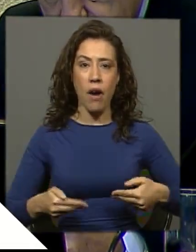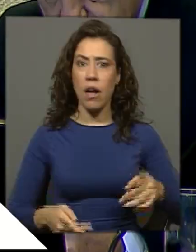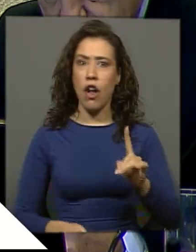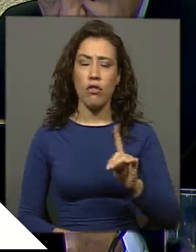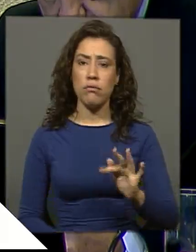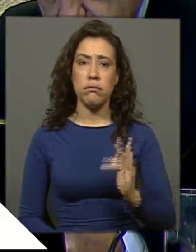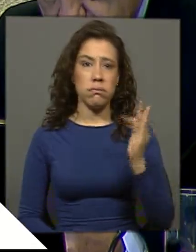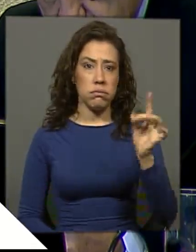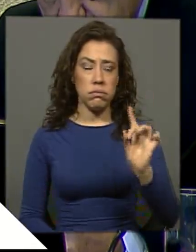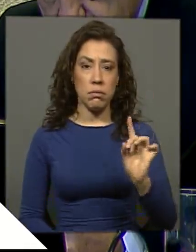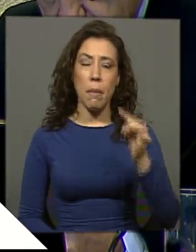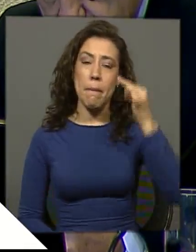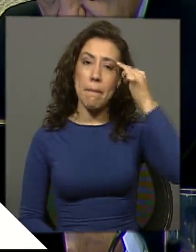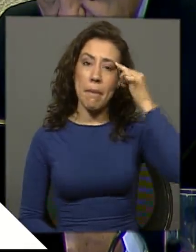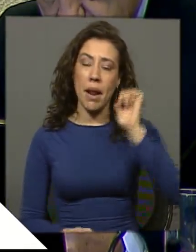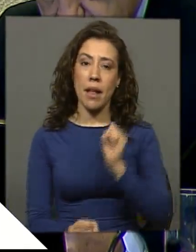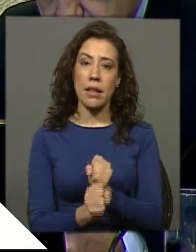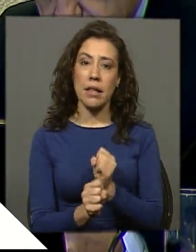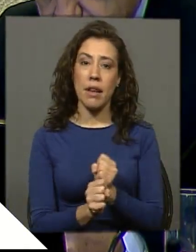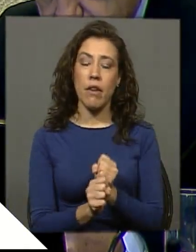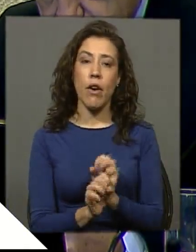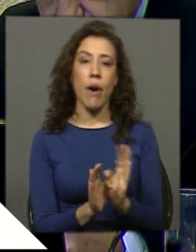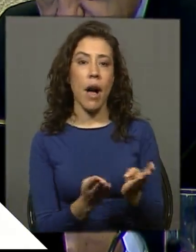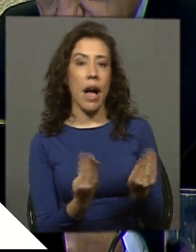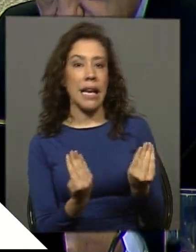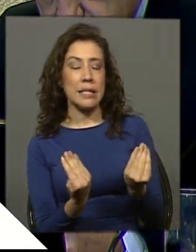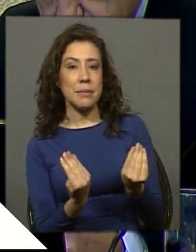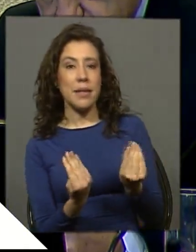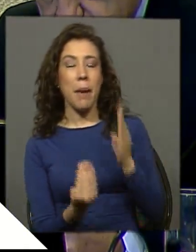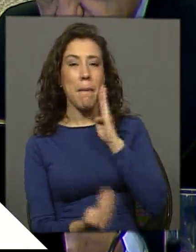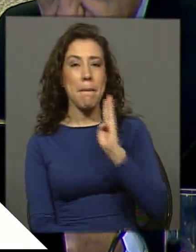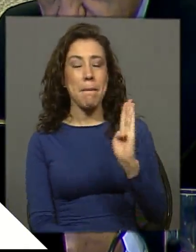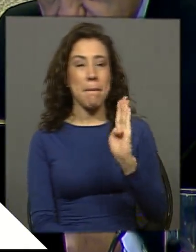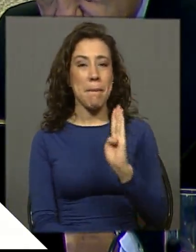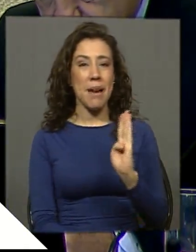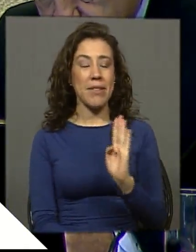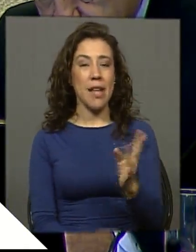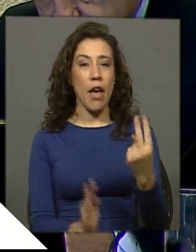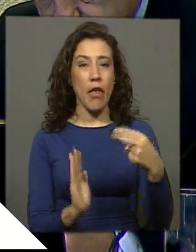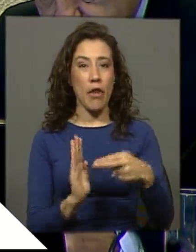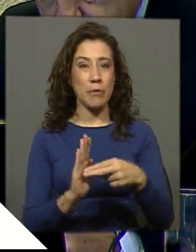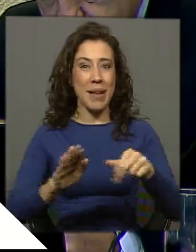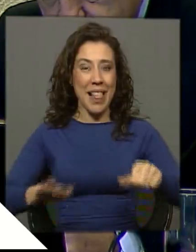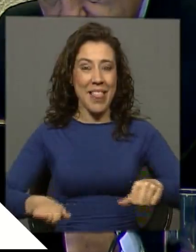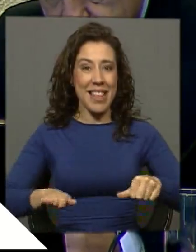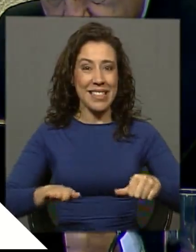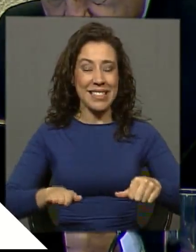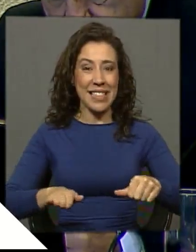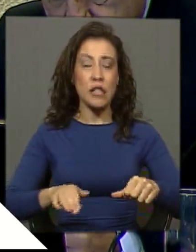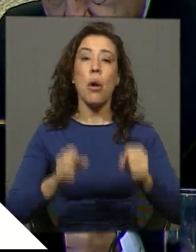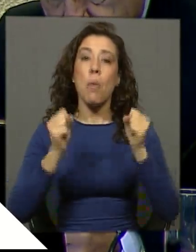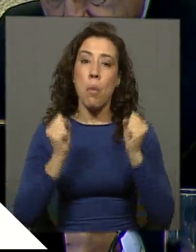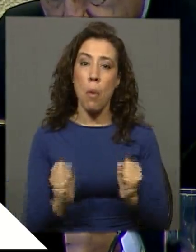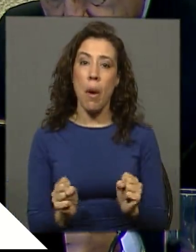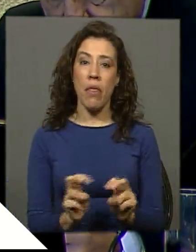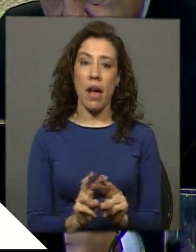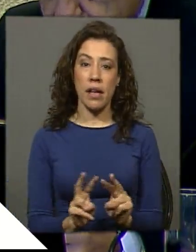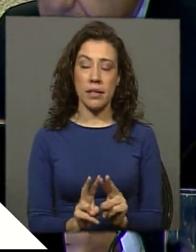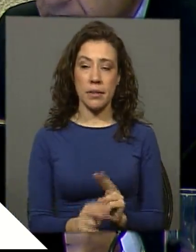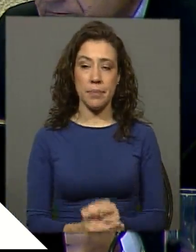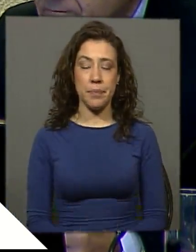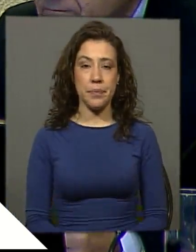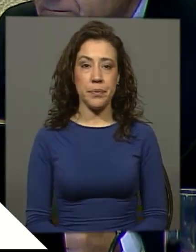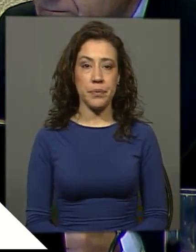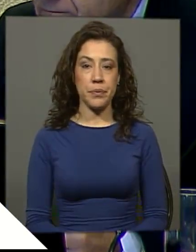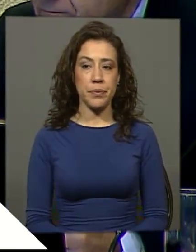mañana para que los trabajadores que están esperando beneficiarse durante el 2016 puedan hacerlo de todas maneras